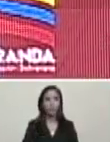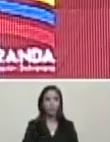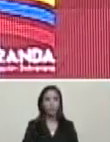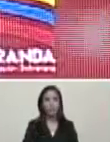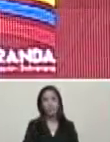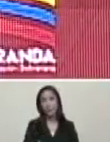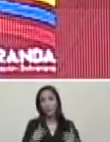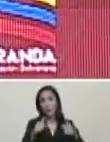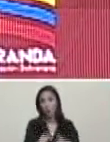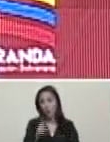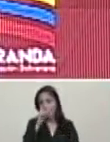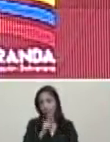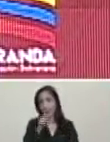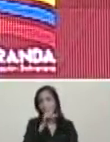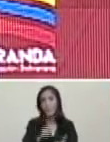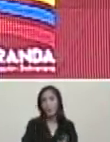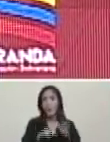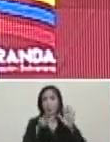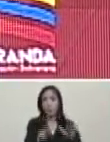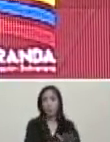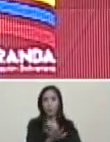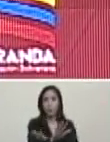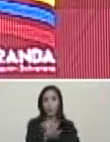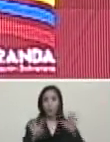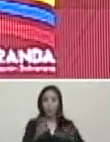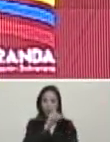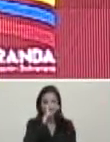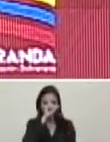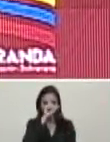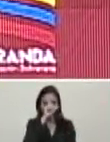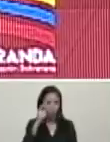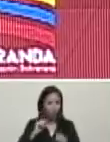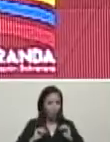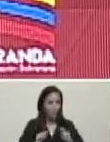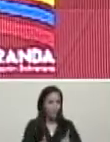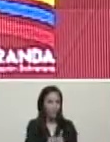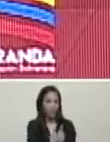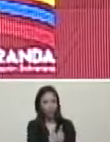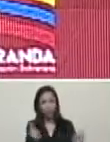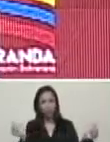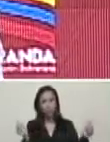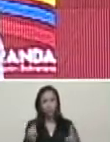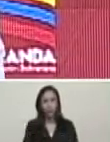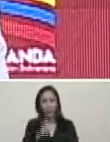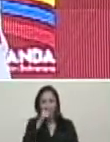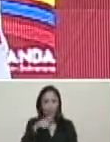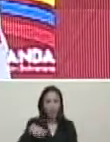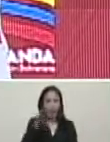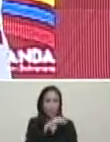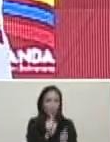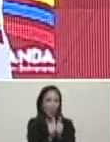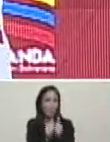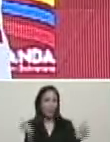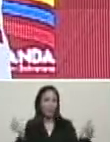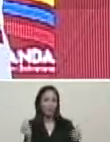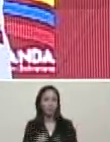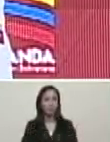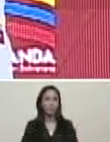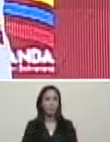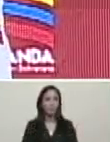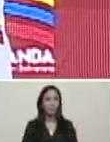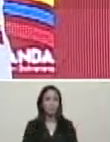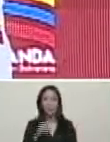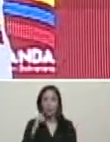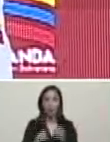año 1859, en Falcón, arrancó la insurrección campesina popular